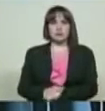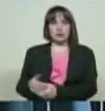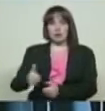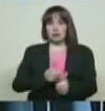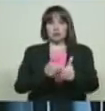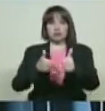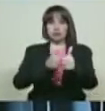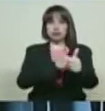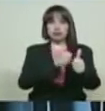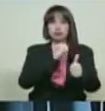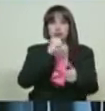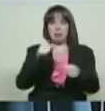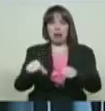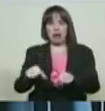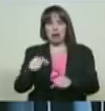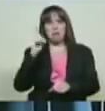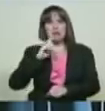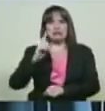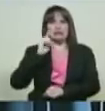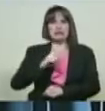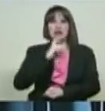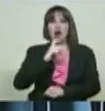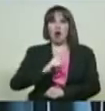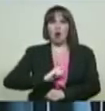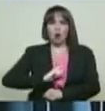Persecución, mentiras, odio